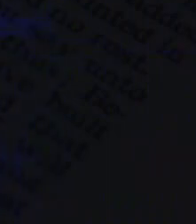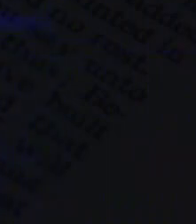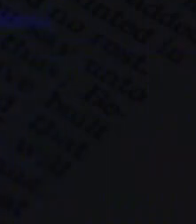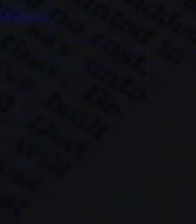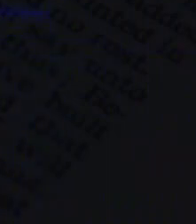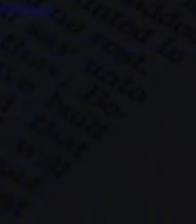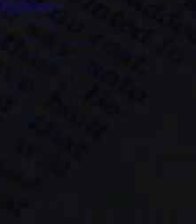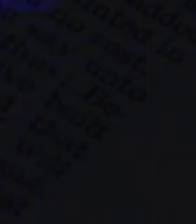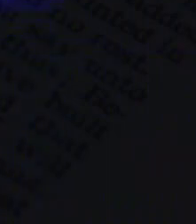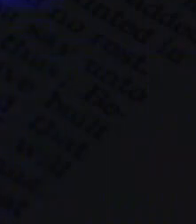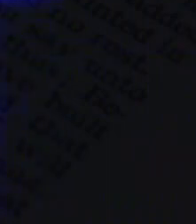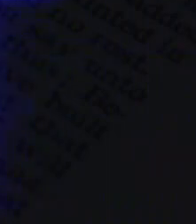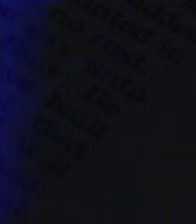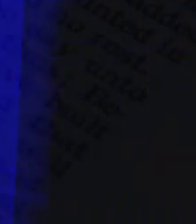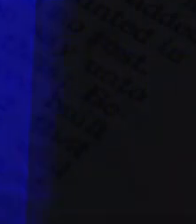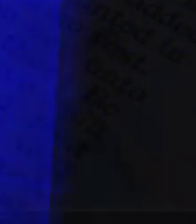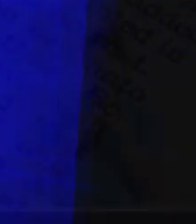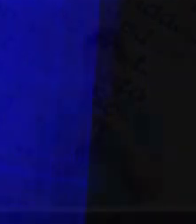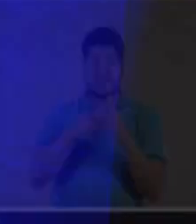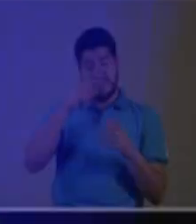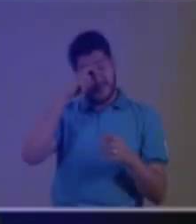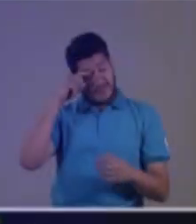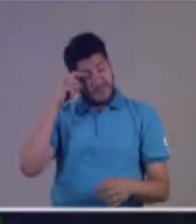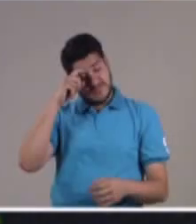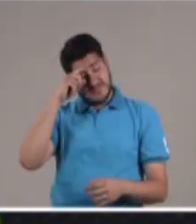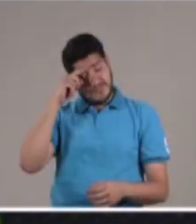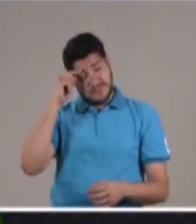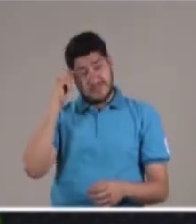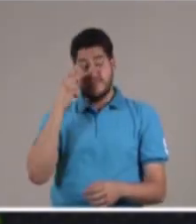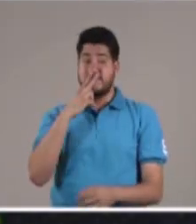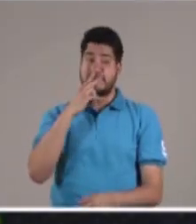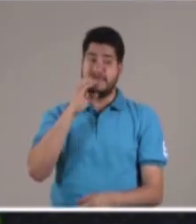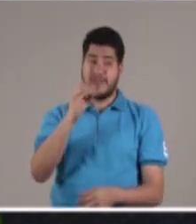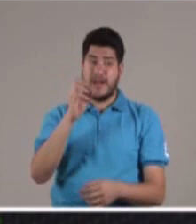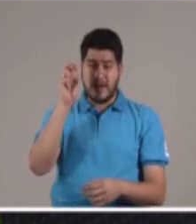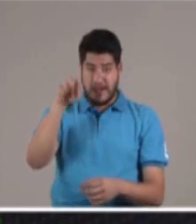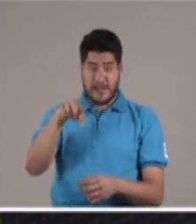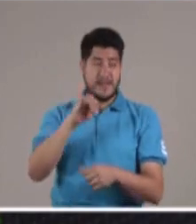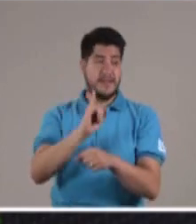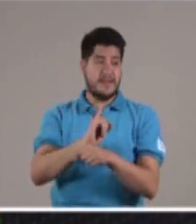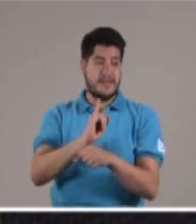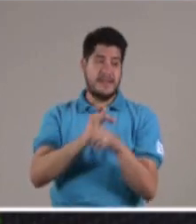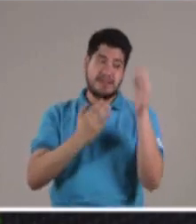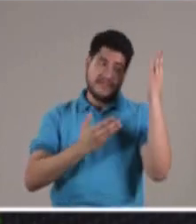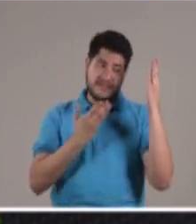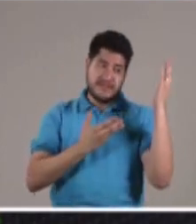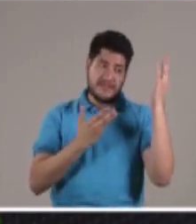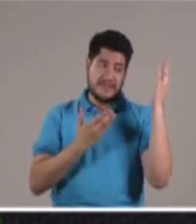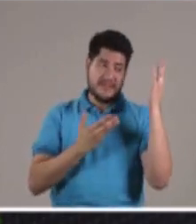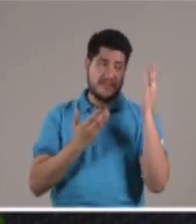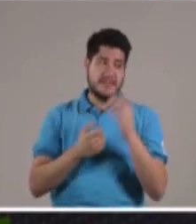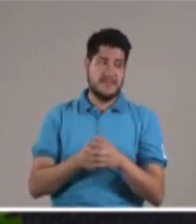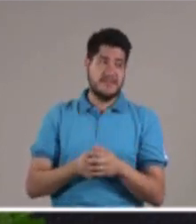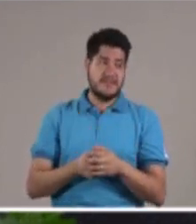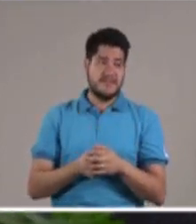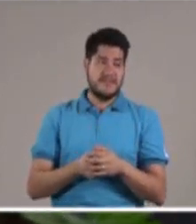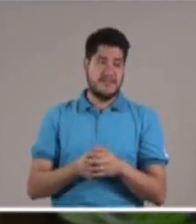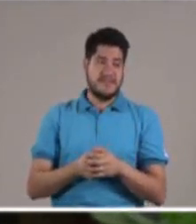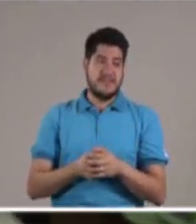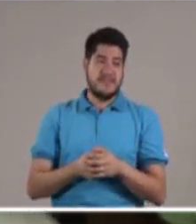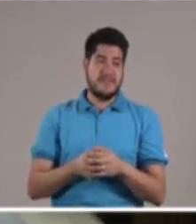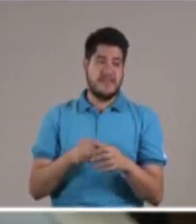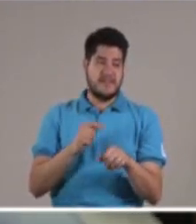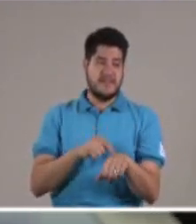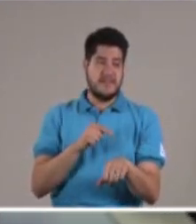y cuando empieza a a trabajar hermano en la obra se da por completo